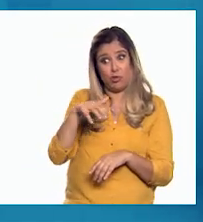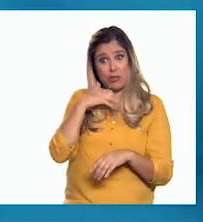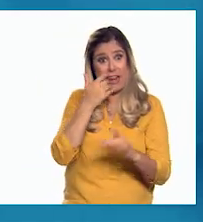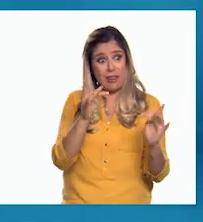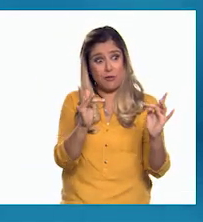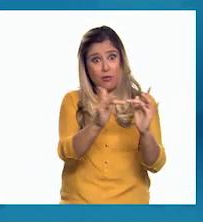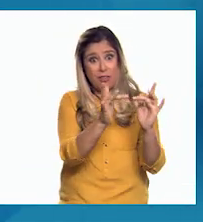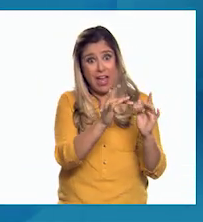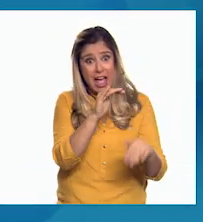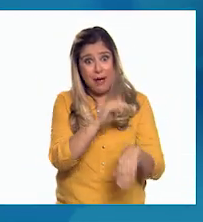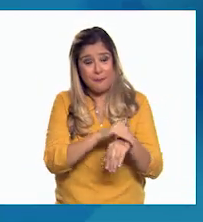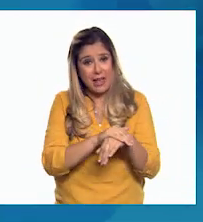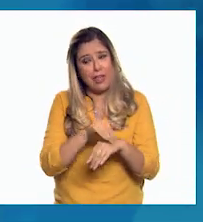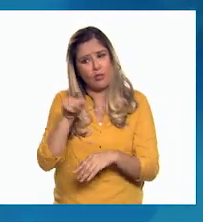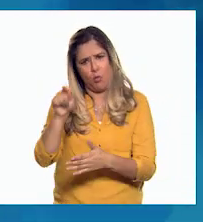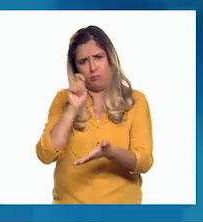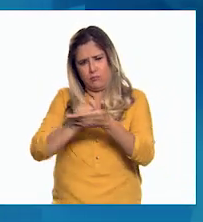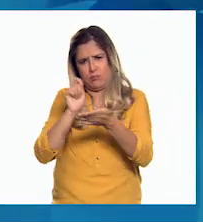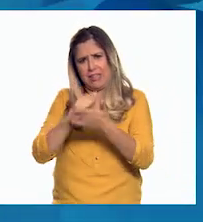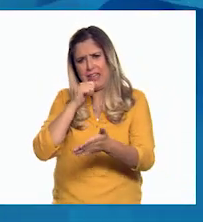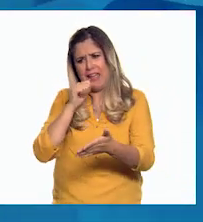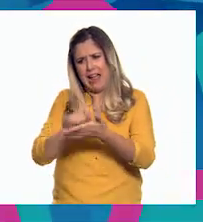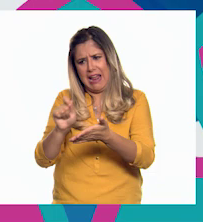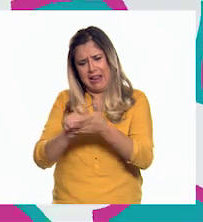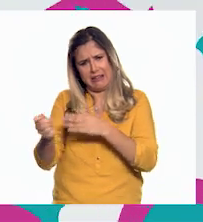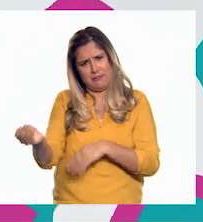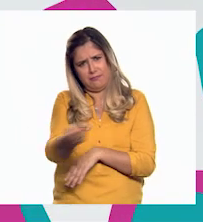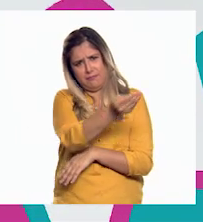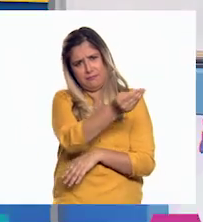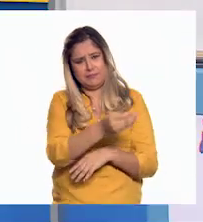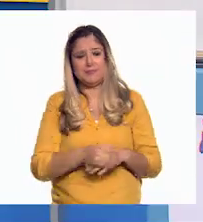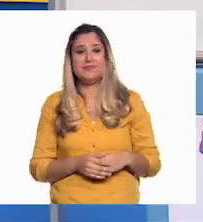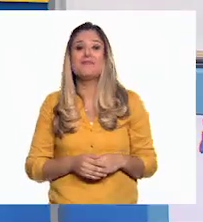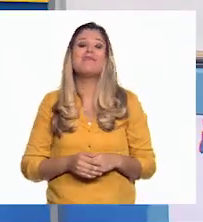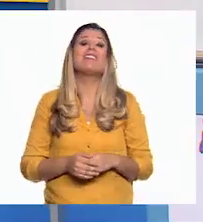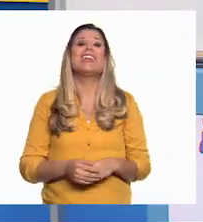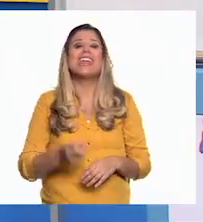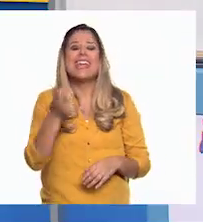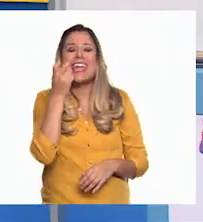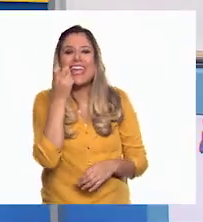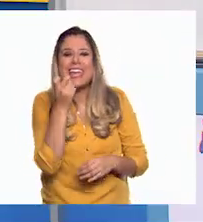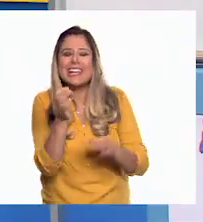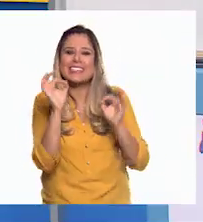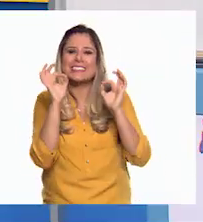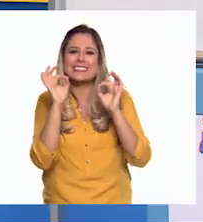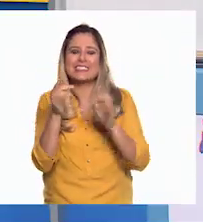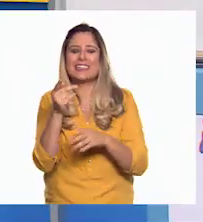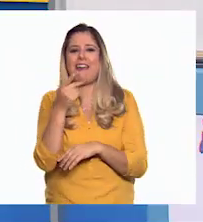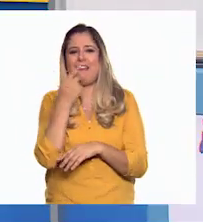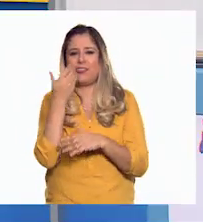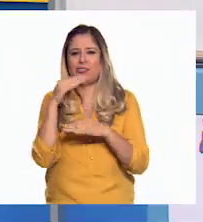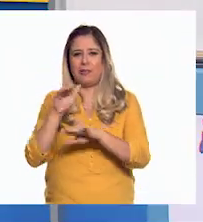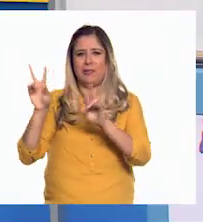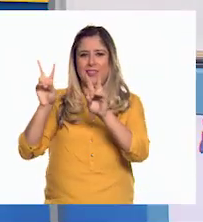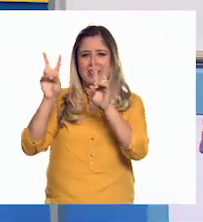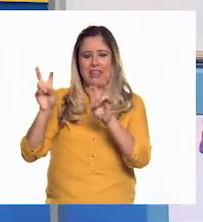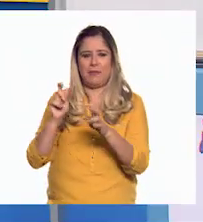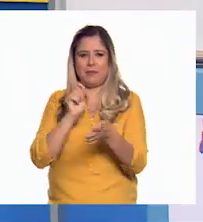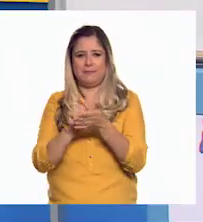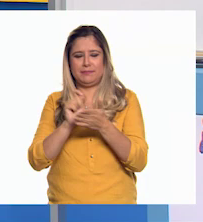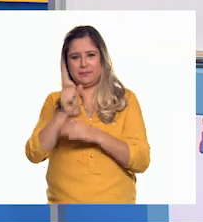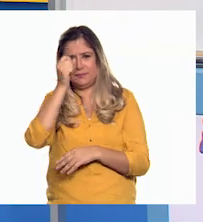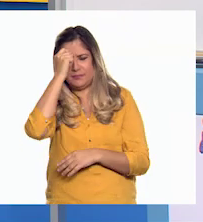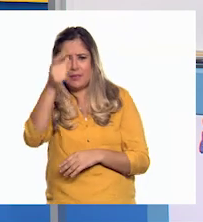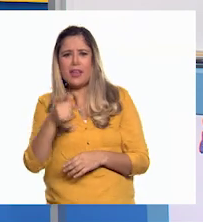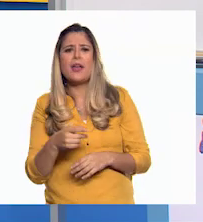con su amiga, pues le escriba cartas. Efectivamente. De eso habló nuestro escritor. Pero, ¿qué tiene que ver